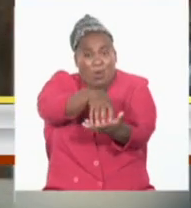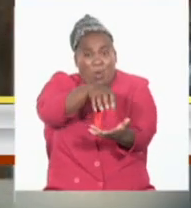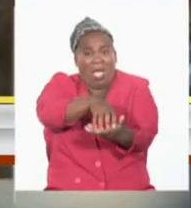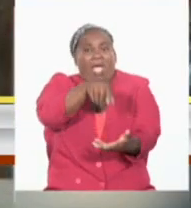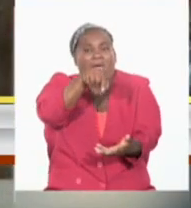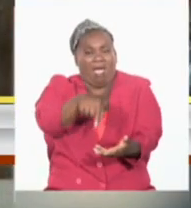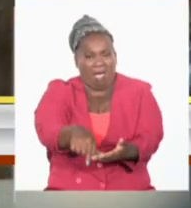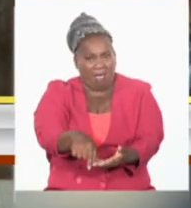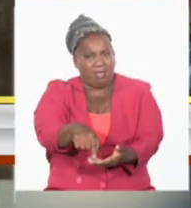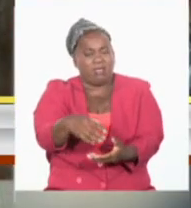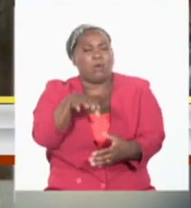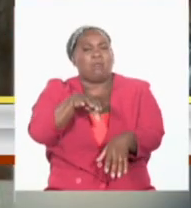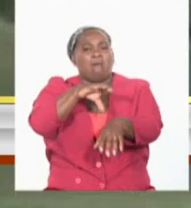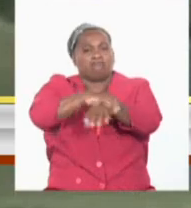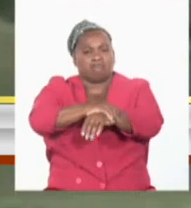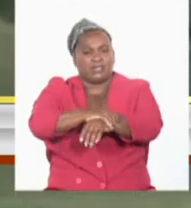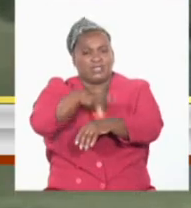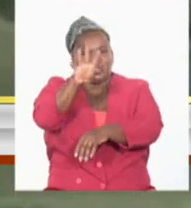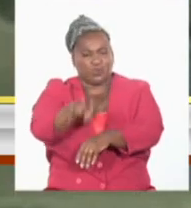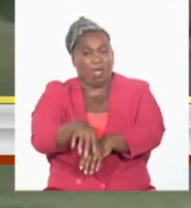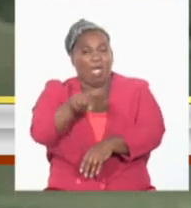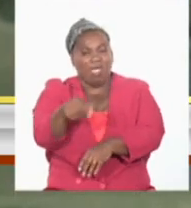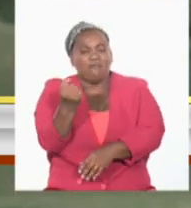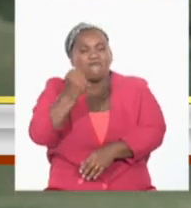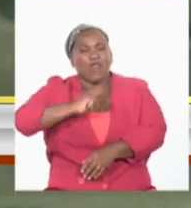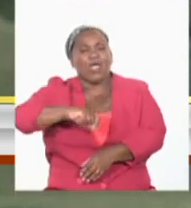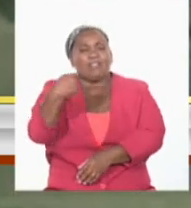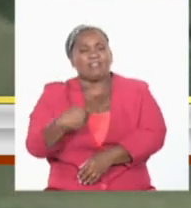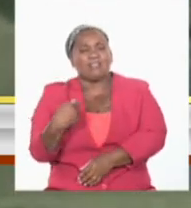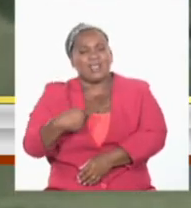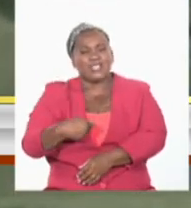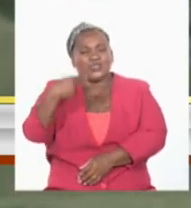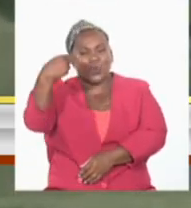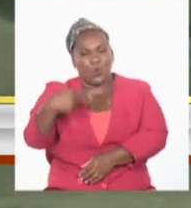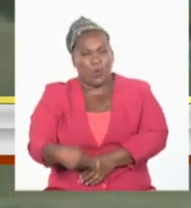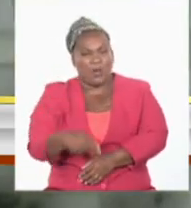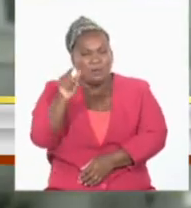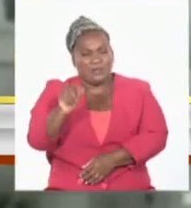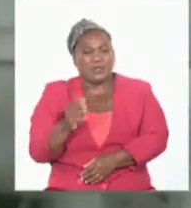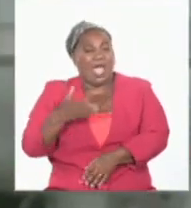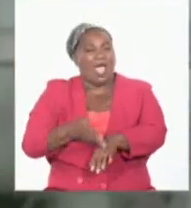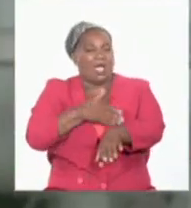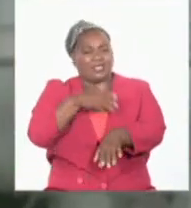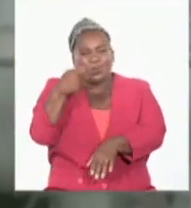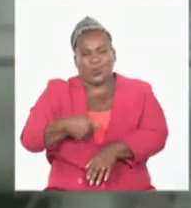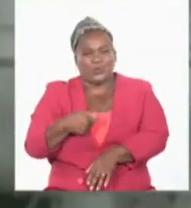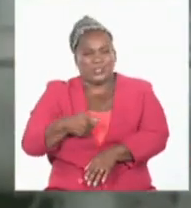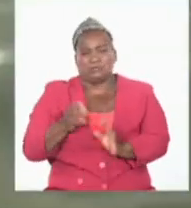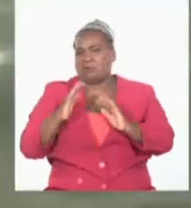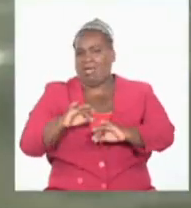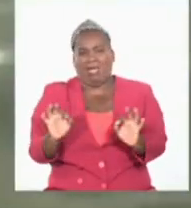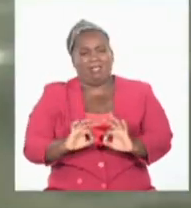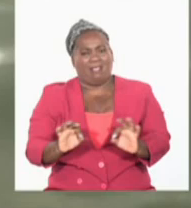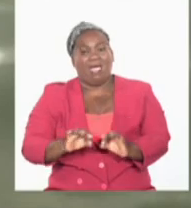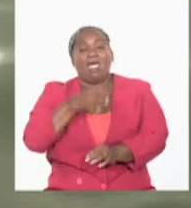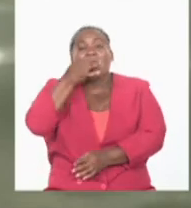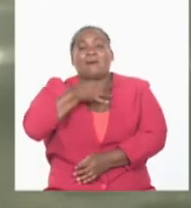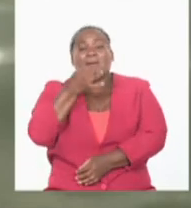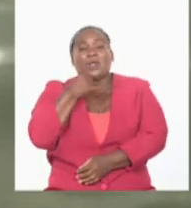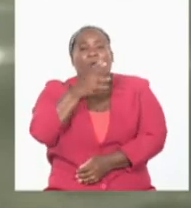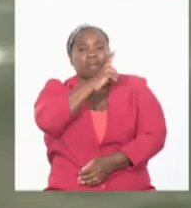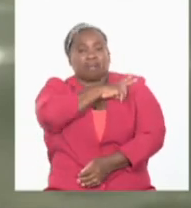recinto penitenciario donde se violan los derechos humanos de los detenidos sin previo juicio. El texto alertó cómo los altos mandos